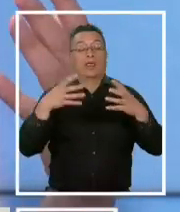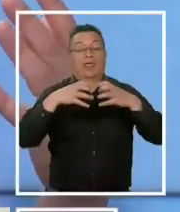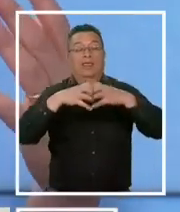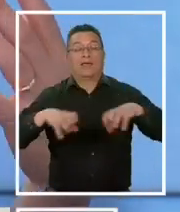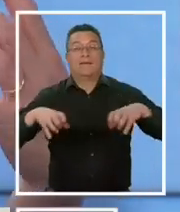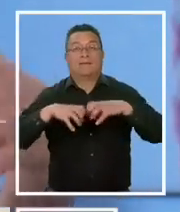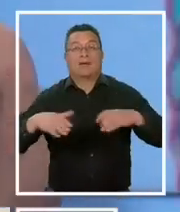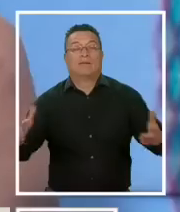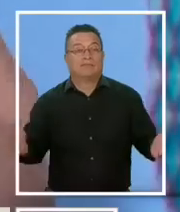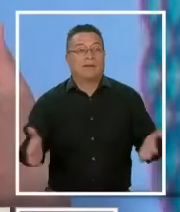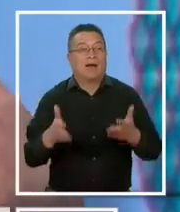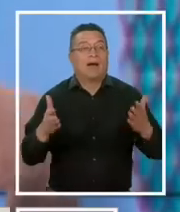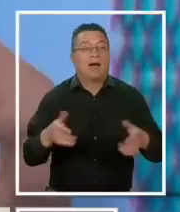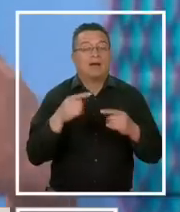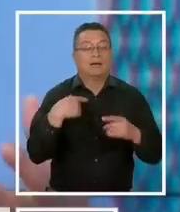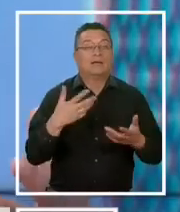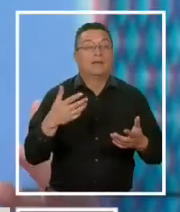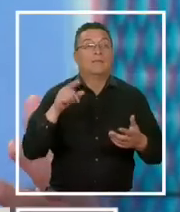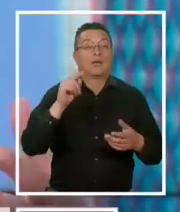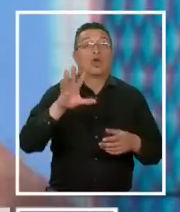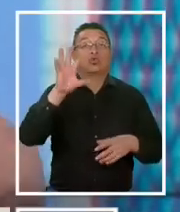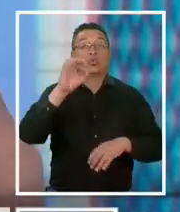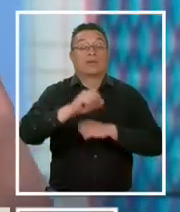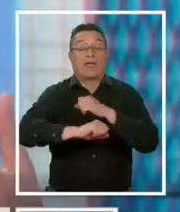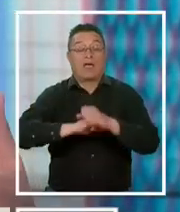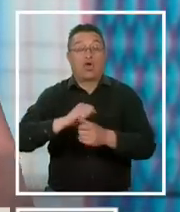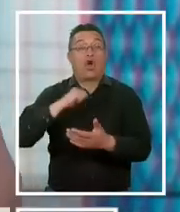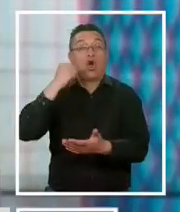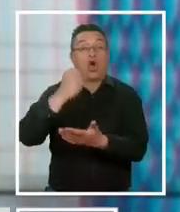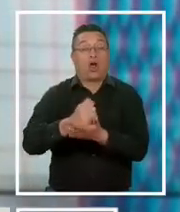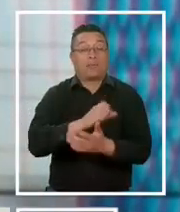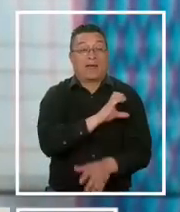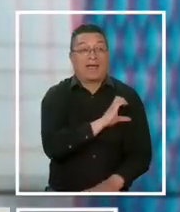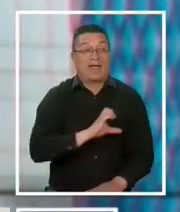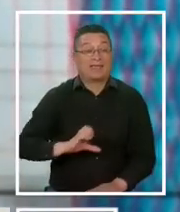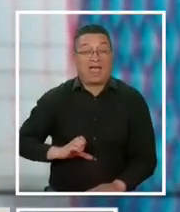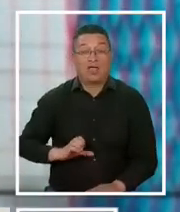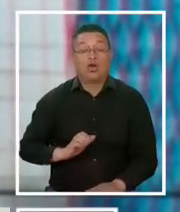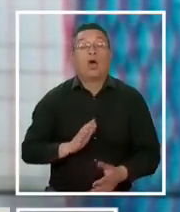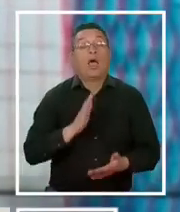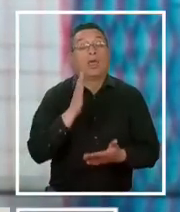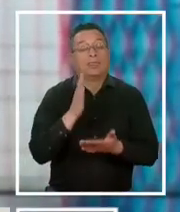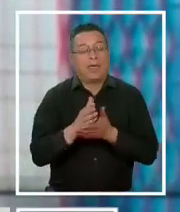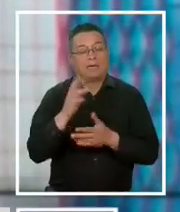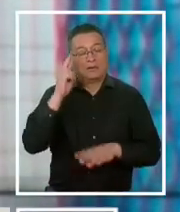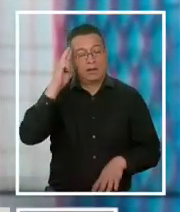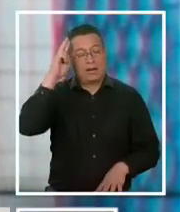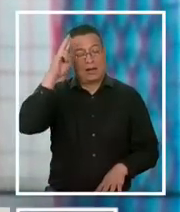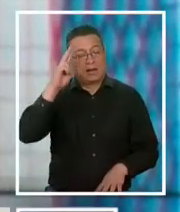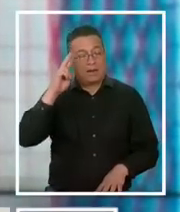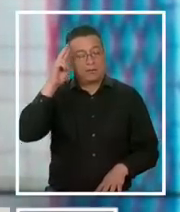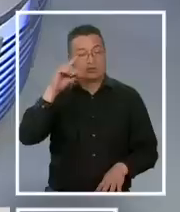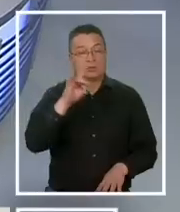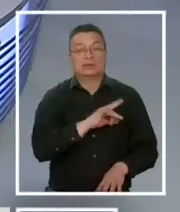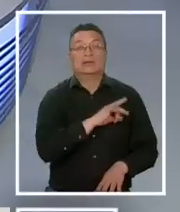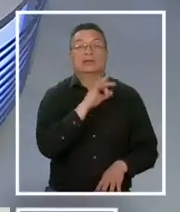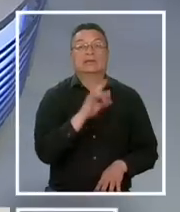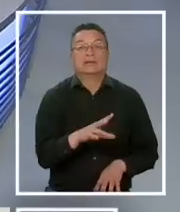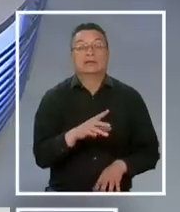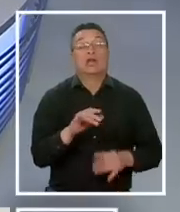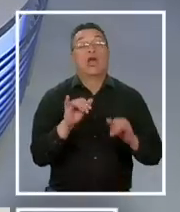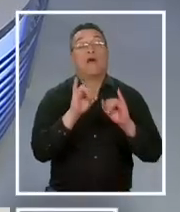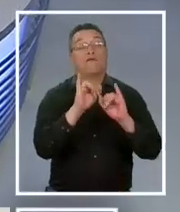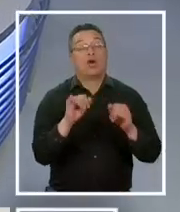división digamos durante el país que los 50 años del golpe de estado debiesen ser una reflexión sobre que en Chile la